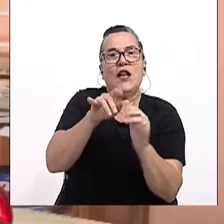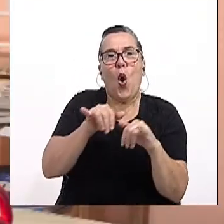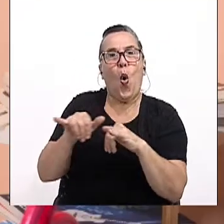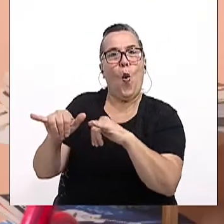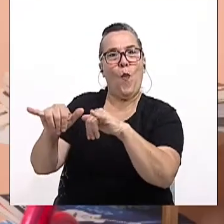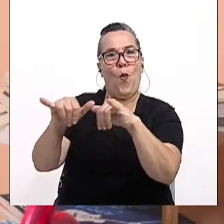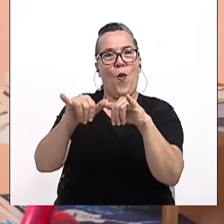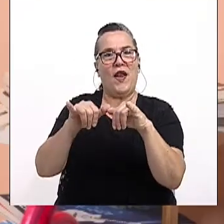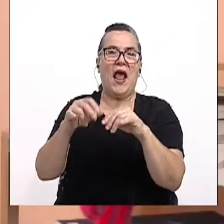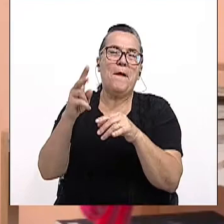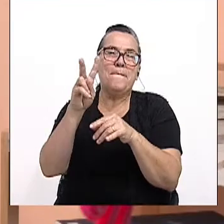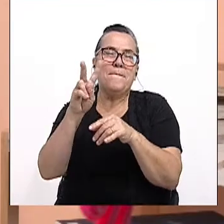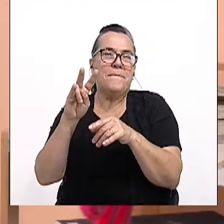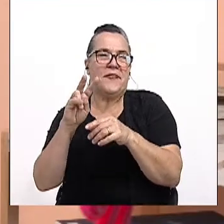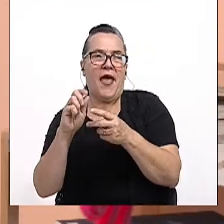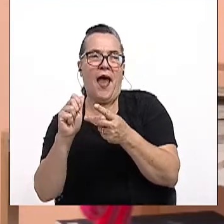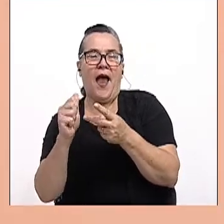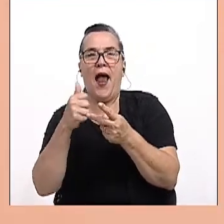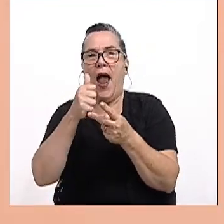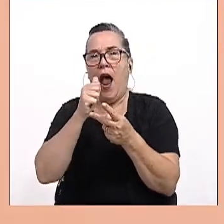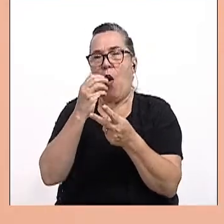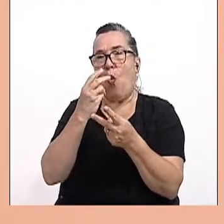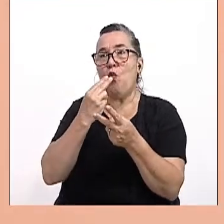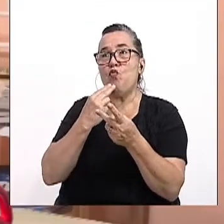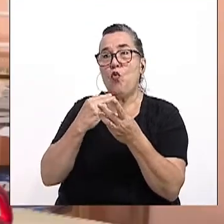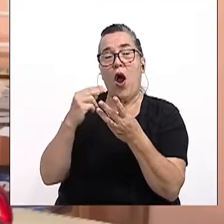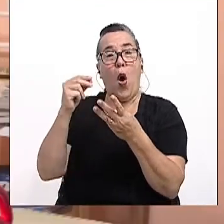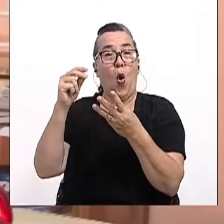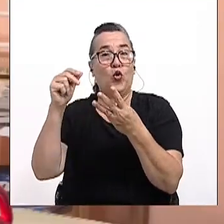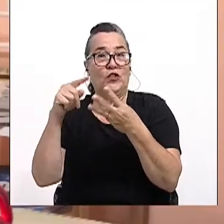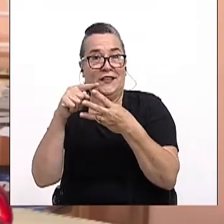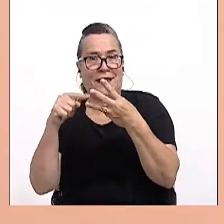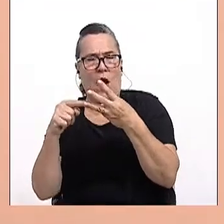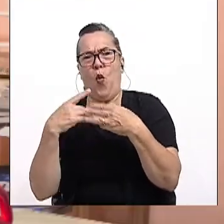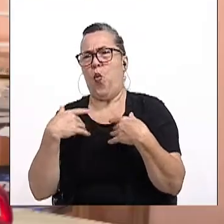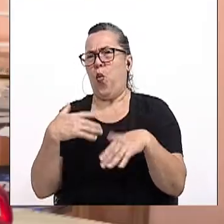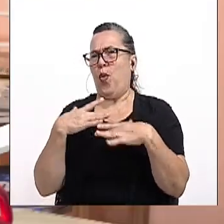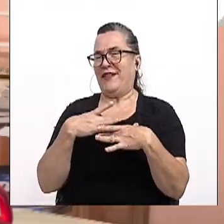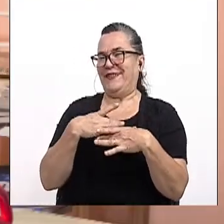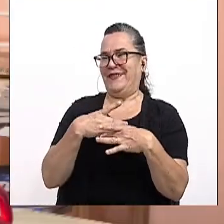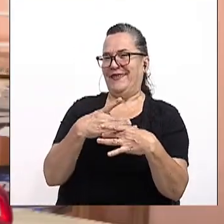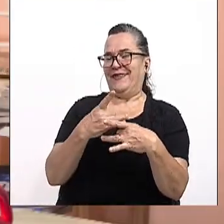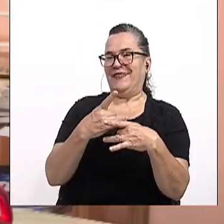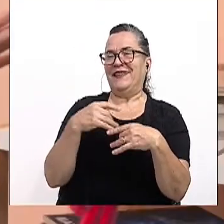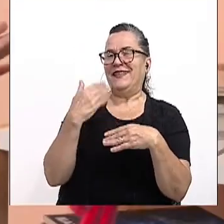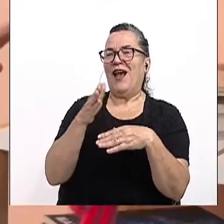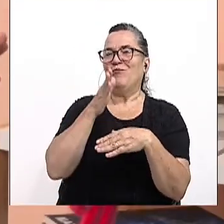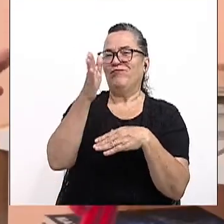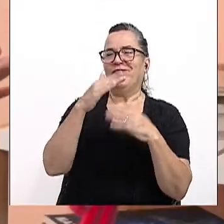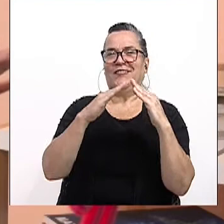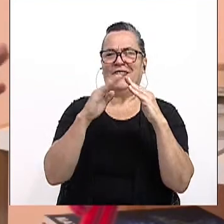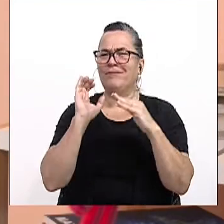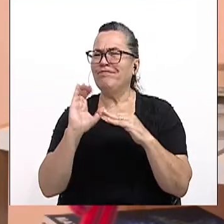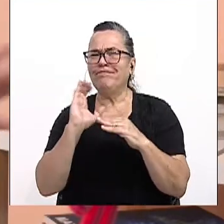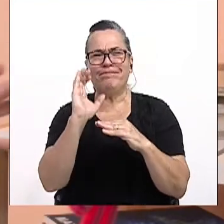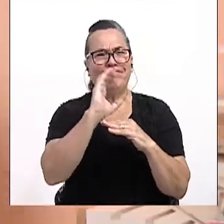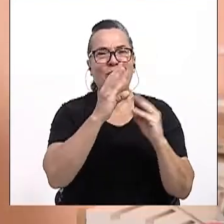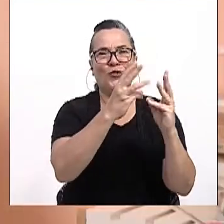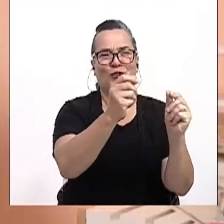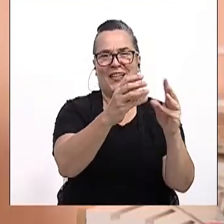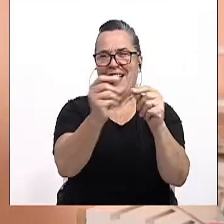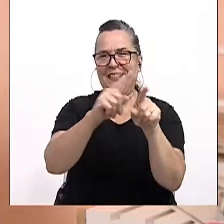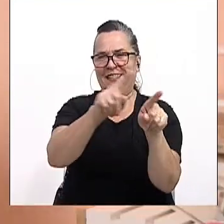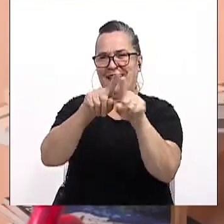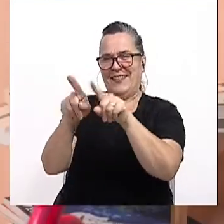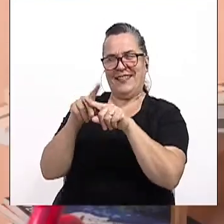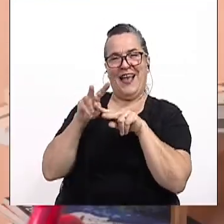por ejemplo el vinagre, el agua con azúcar o el agua con sal. ¿Vieron qué interesante? Bueno, ya pueden ir por su casa diferenciando todas las sustancias y de